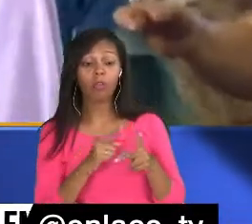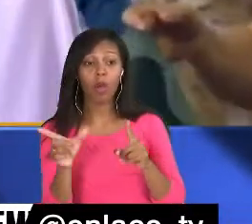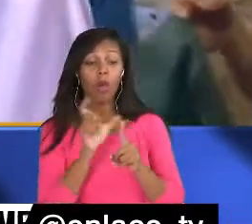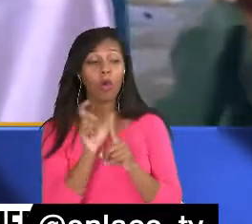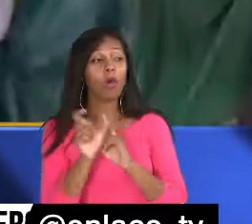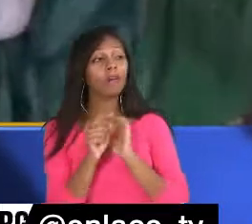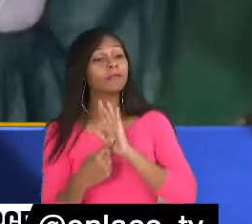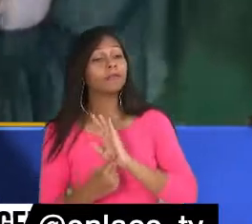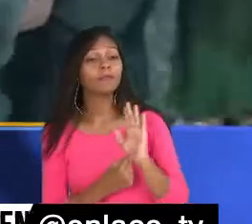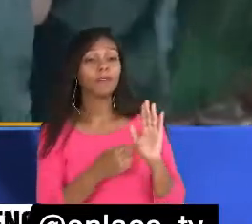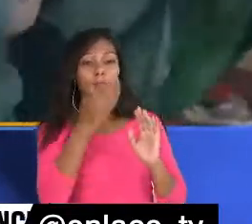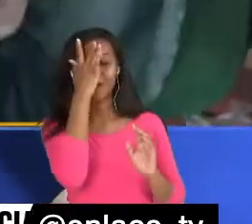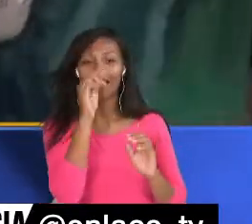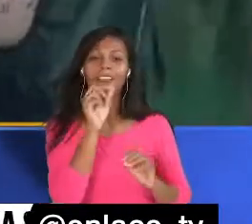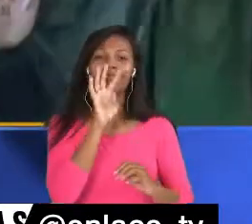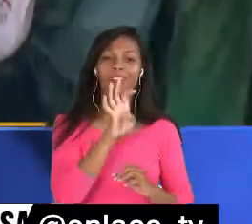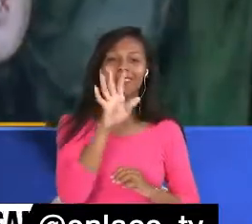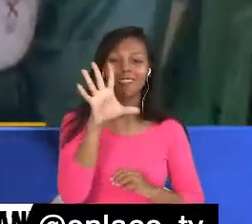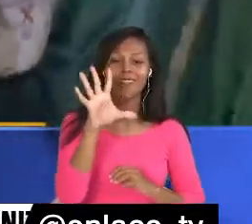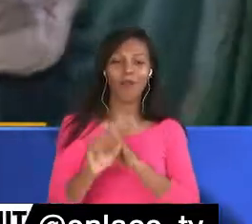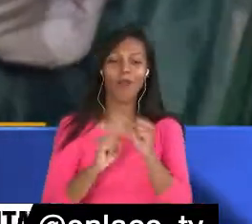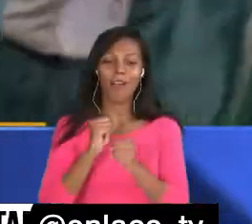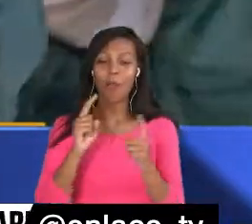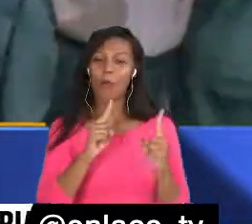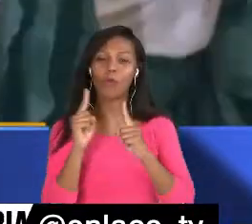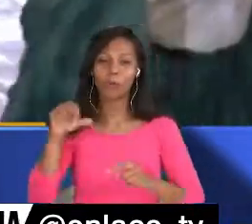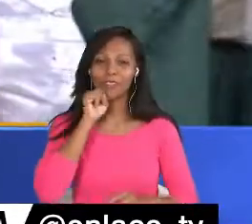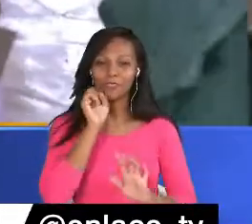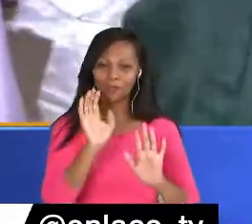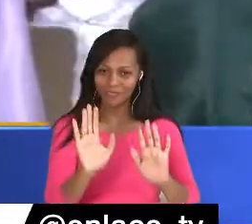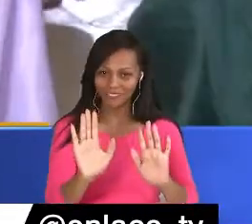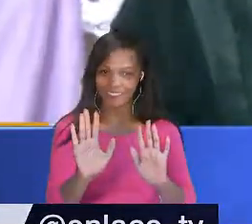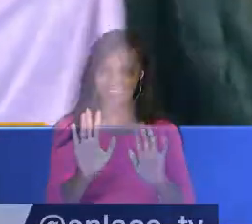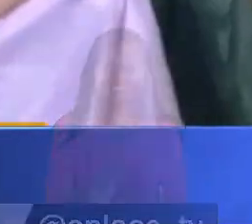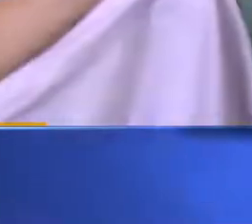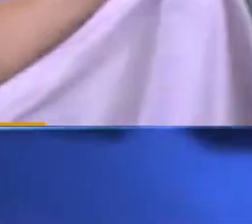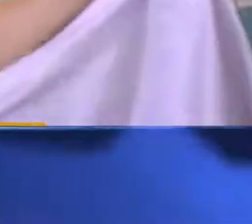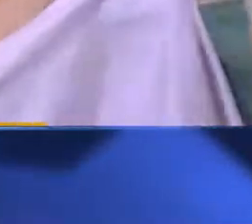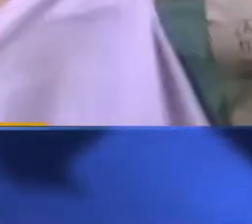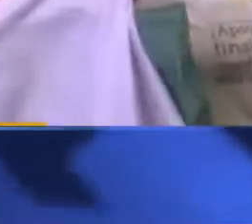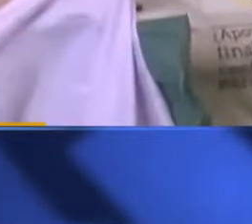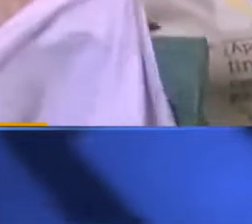dentro del aniversario número 95 de nuestra ciudad. Ya regresamos.